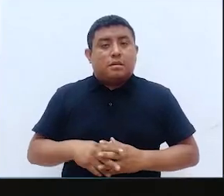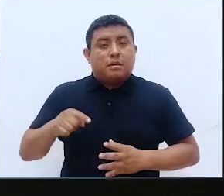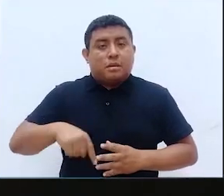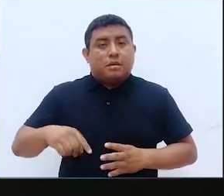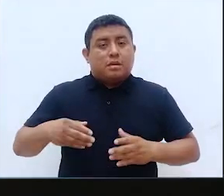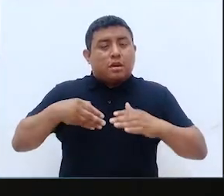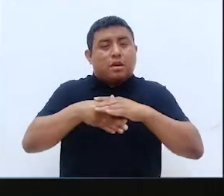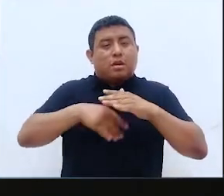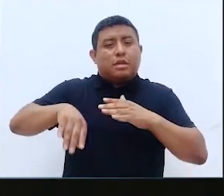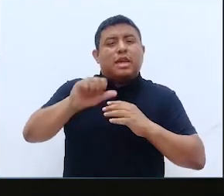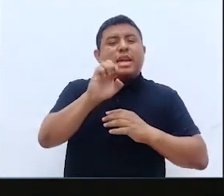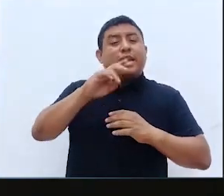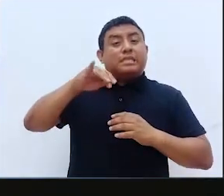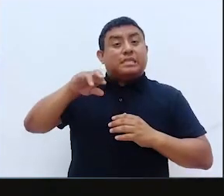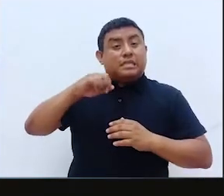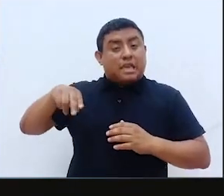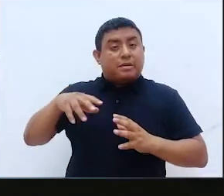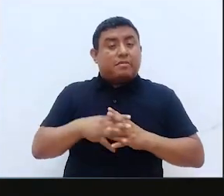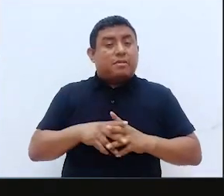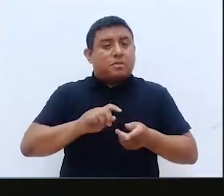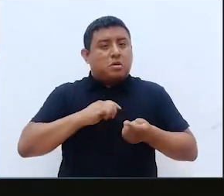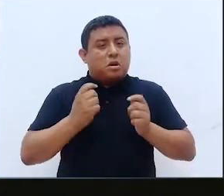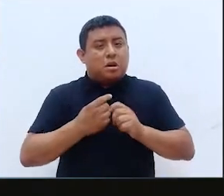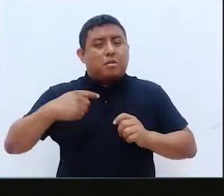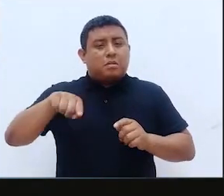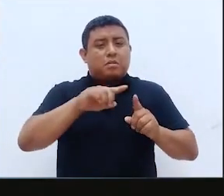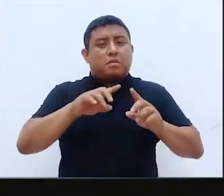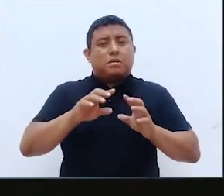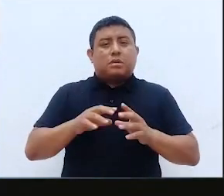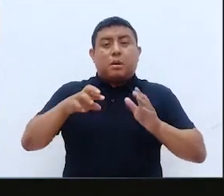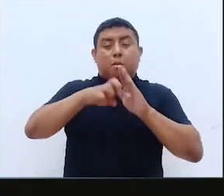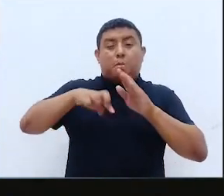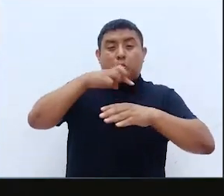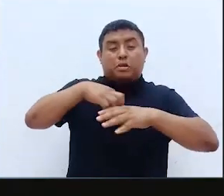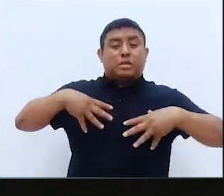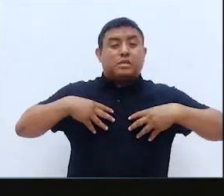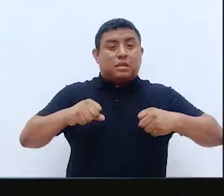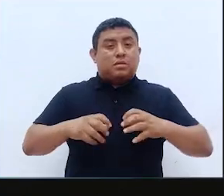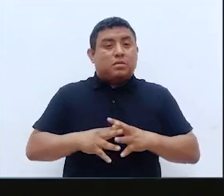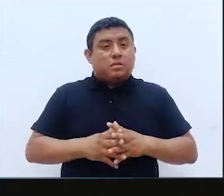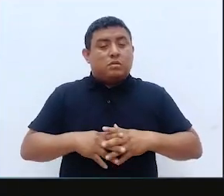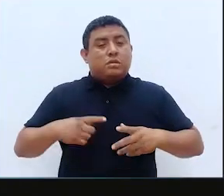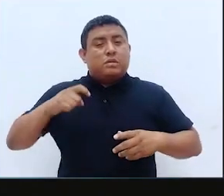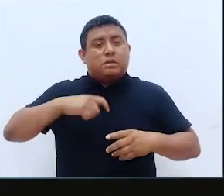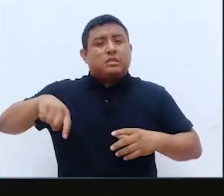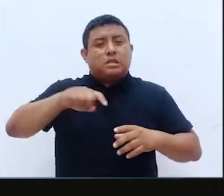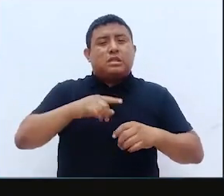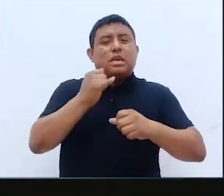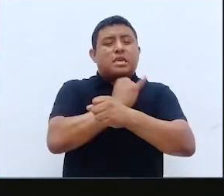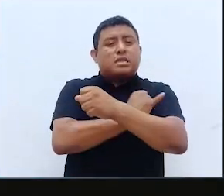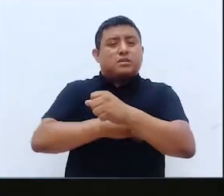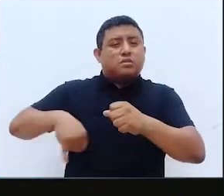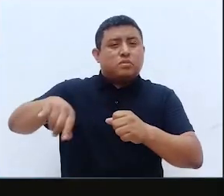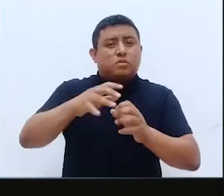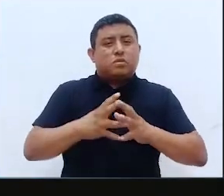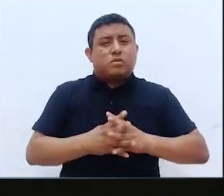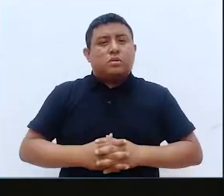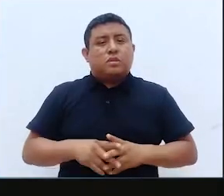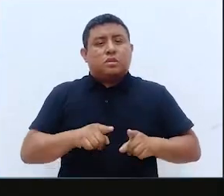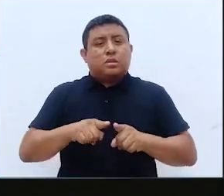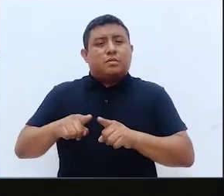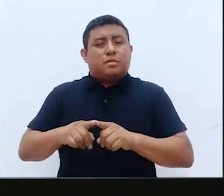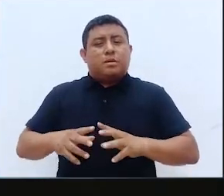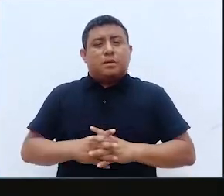Perú, a través de ENSA, viene convocando a profesionales de salud de distintas instituciones para